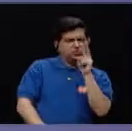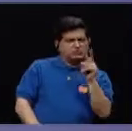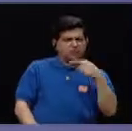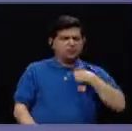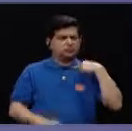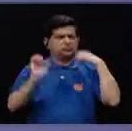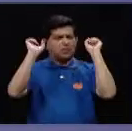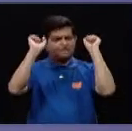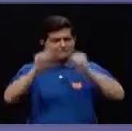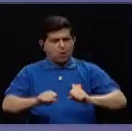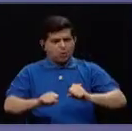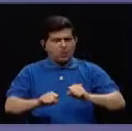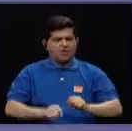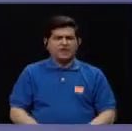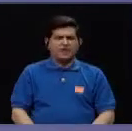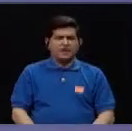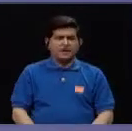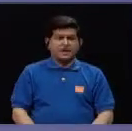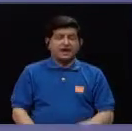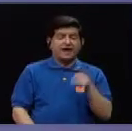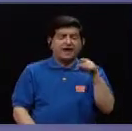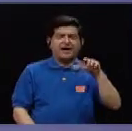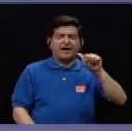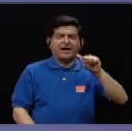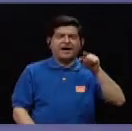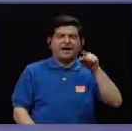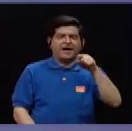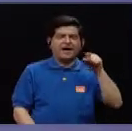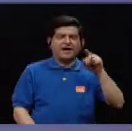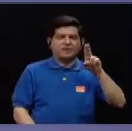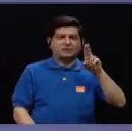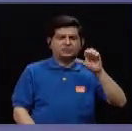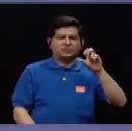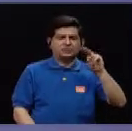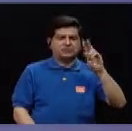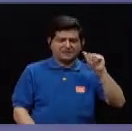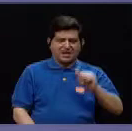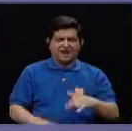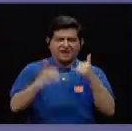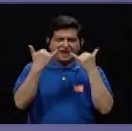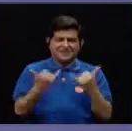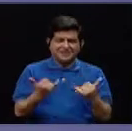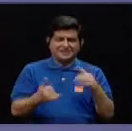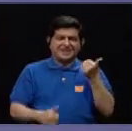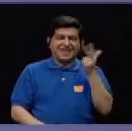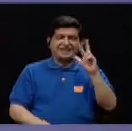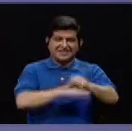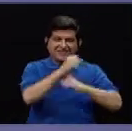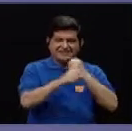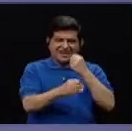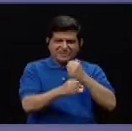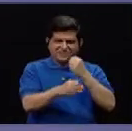vio que yo podía hacer la Azucena que llevo haciendo 13 años en la Trece. pensión.